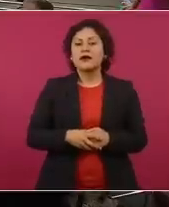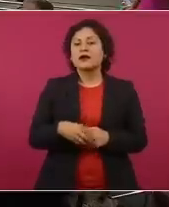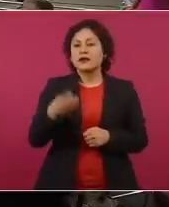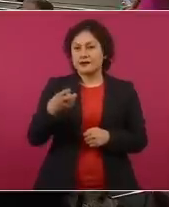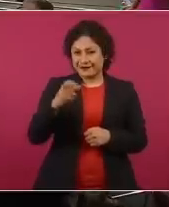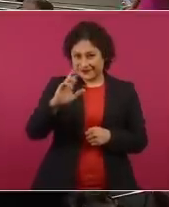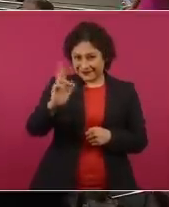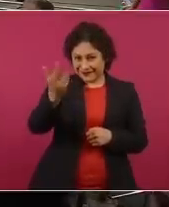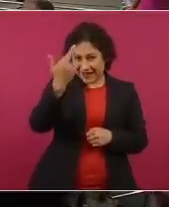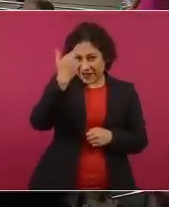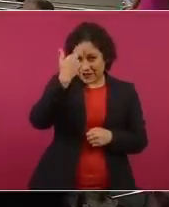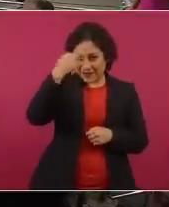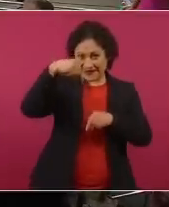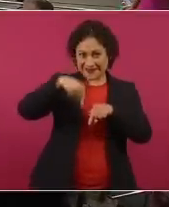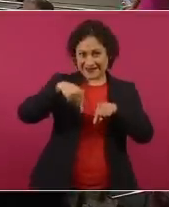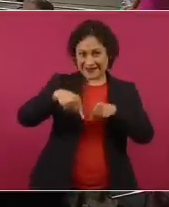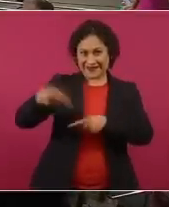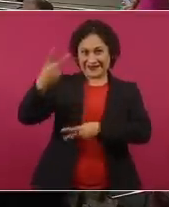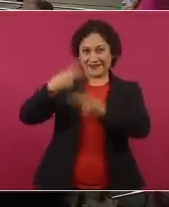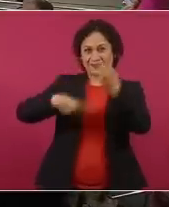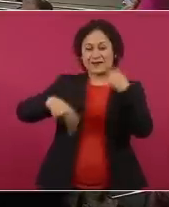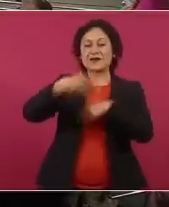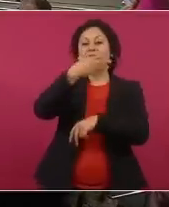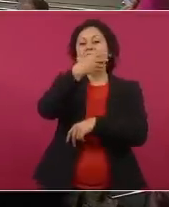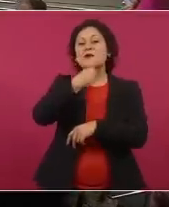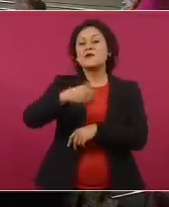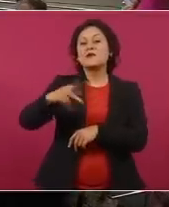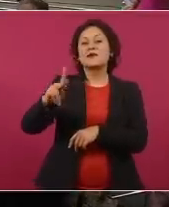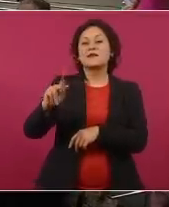vino aquí Pablo Gómez?